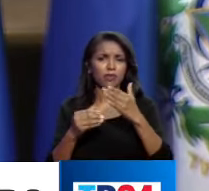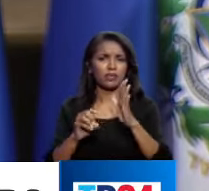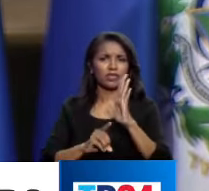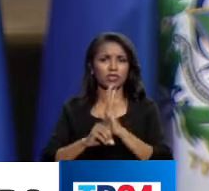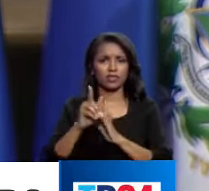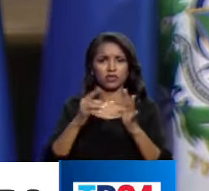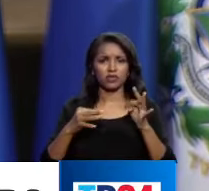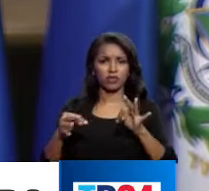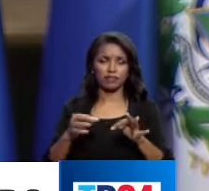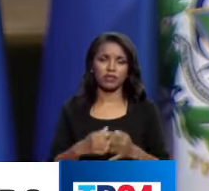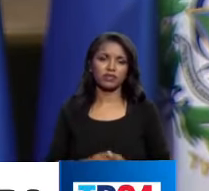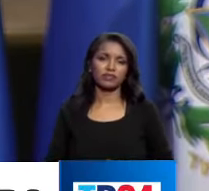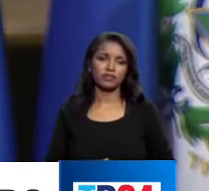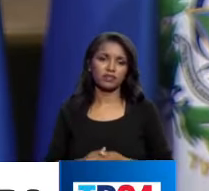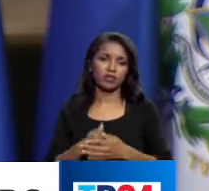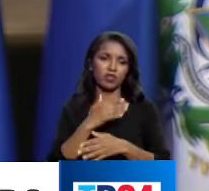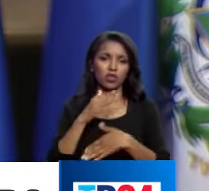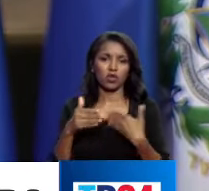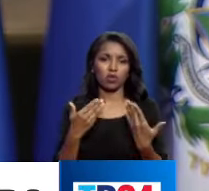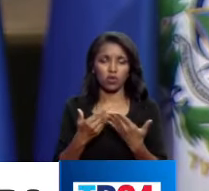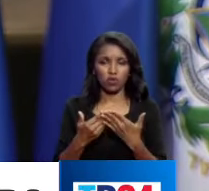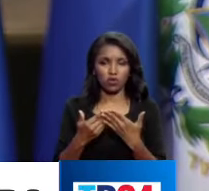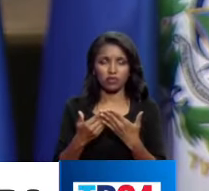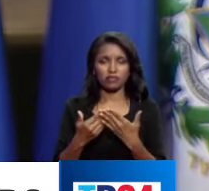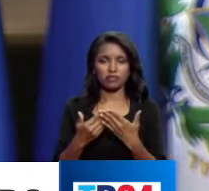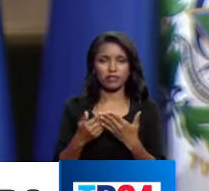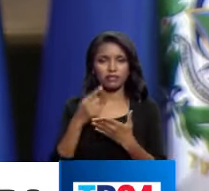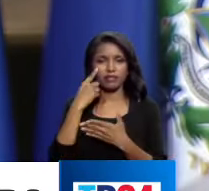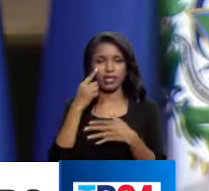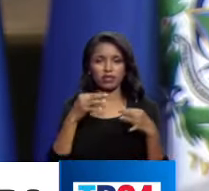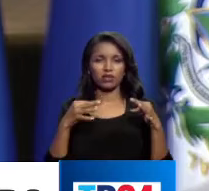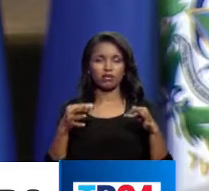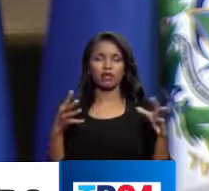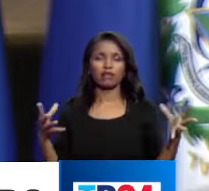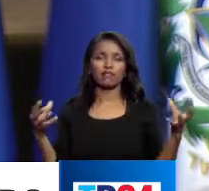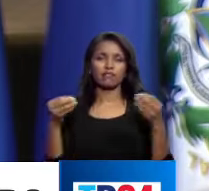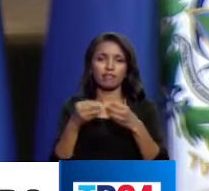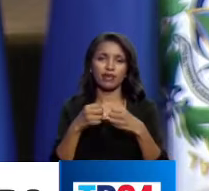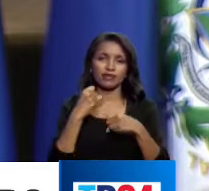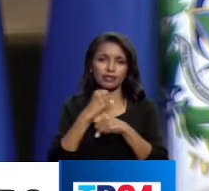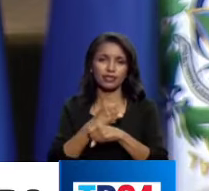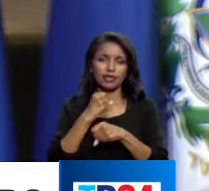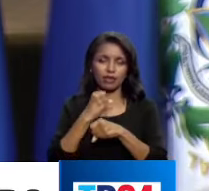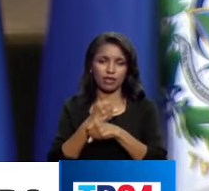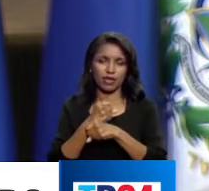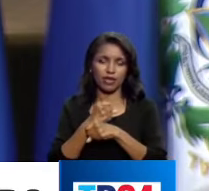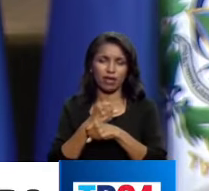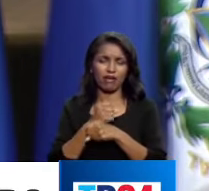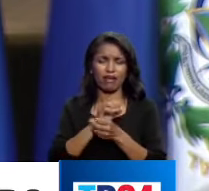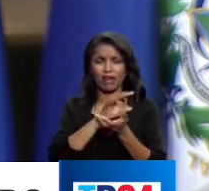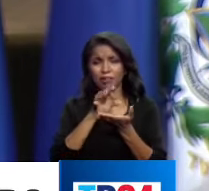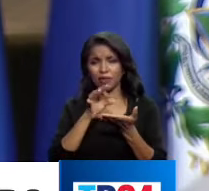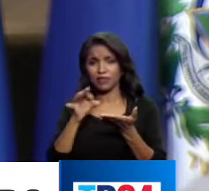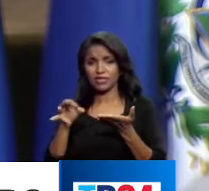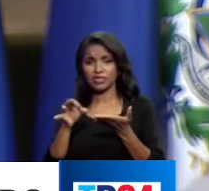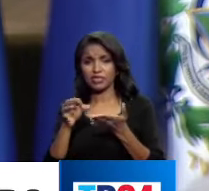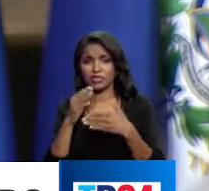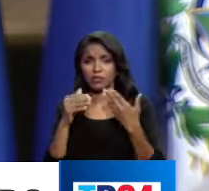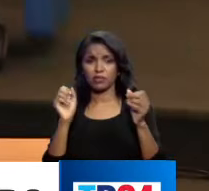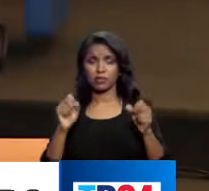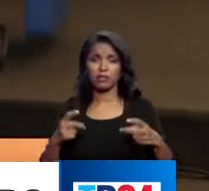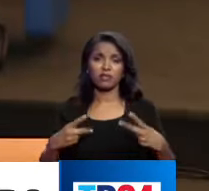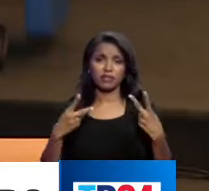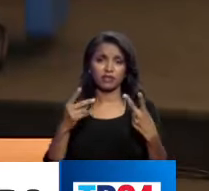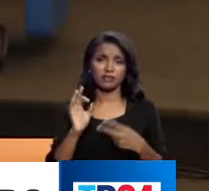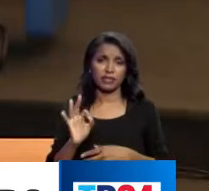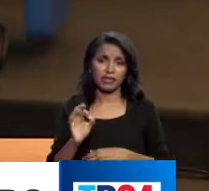turismo. Todos vamos a encargarnos para que el turismo genere empleos, que genere empleos en el interior y que podamos vivir